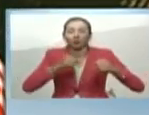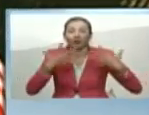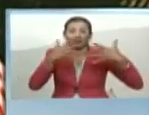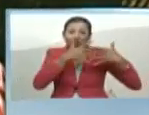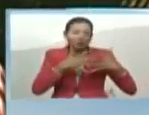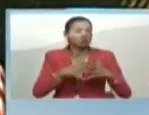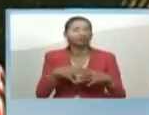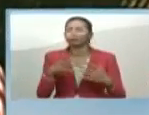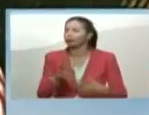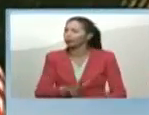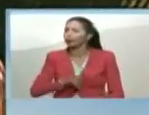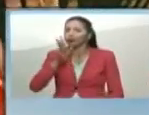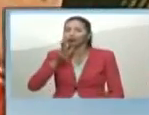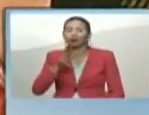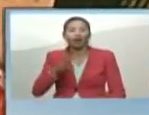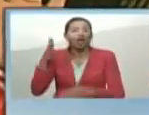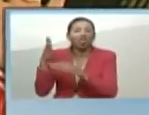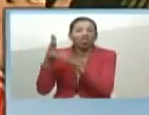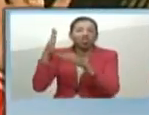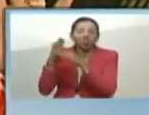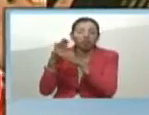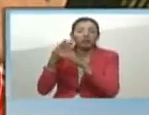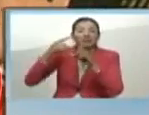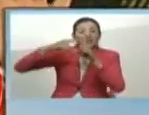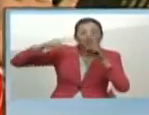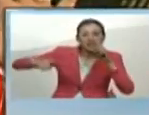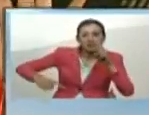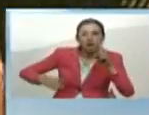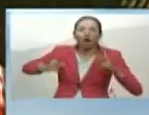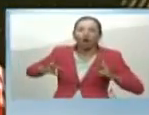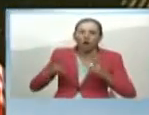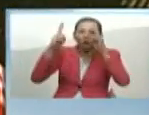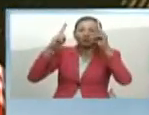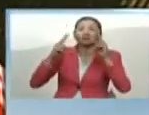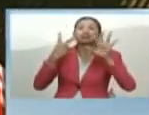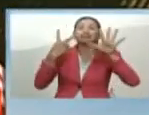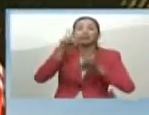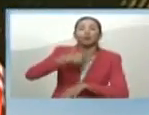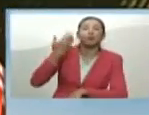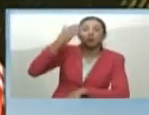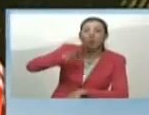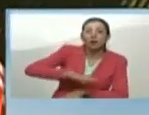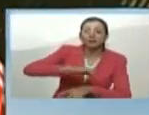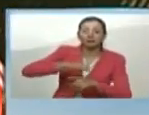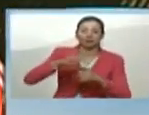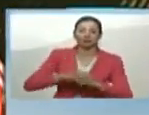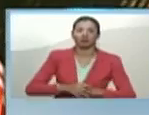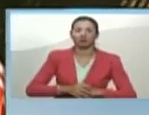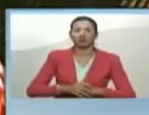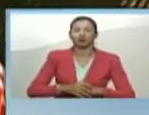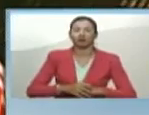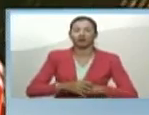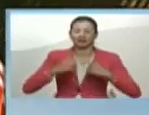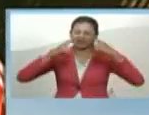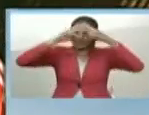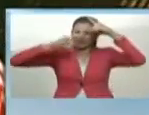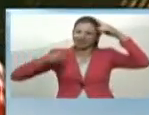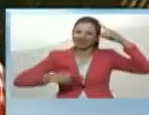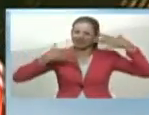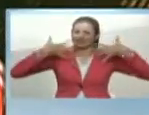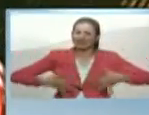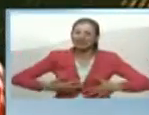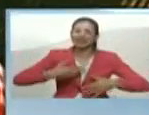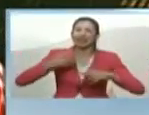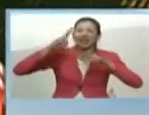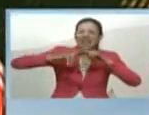con la electricidad siete electrocutados en cco semanas le quitaron la luz a un poco de gente aquí no